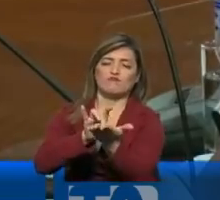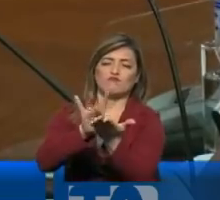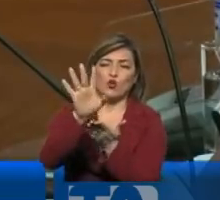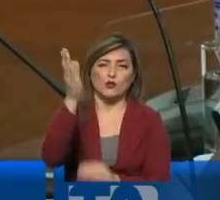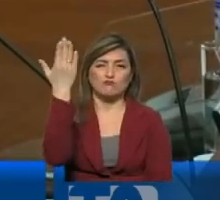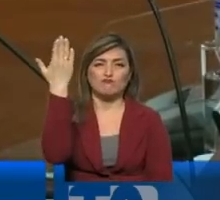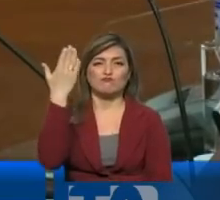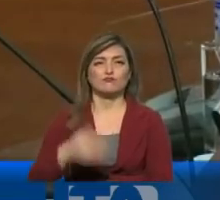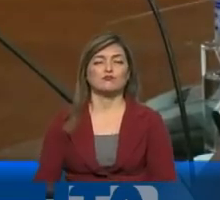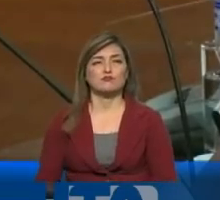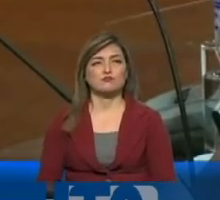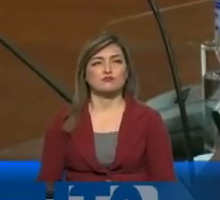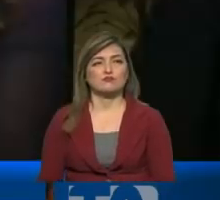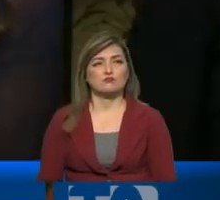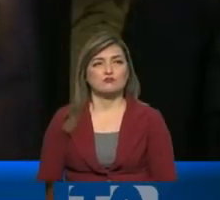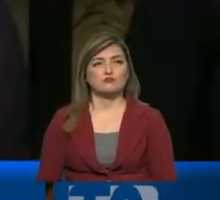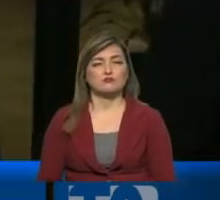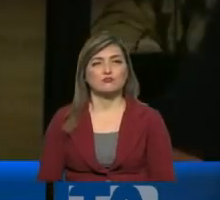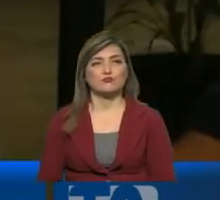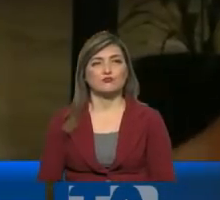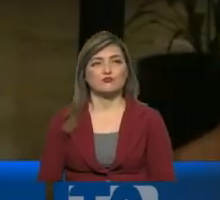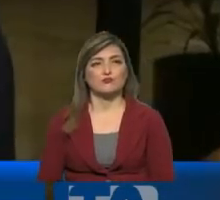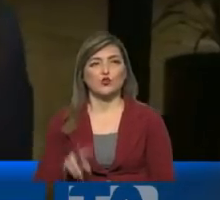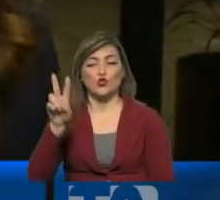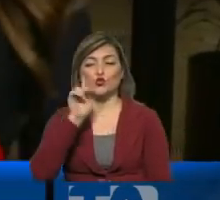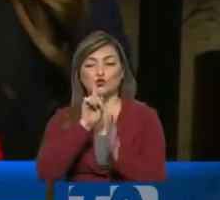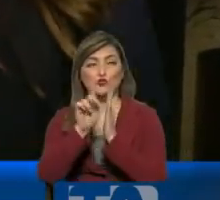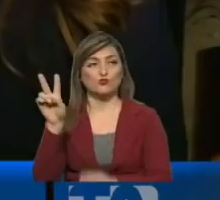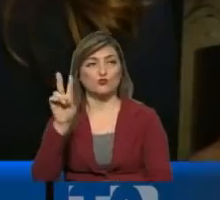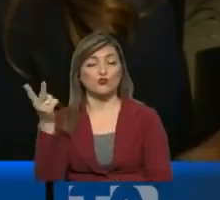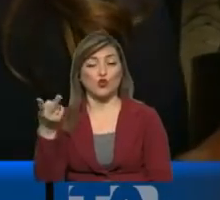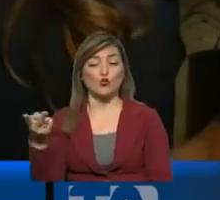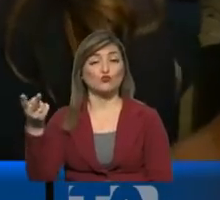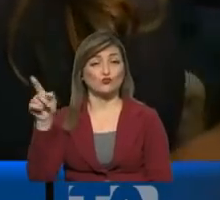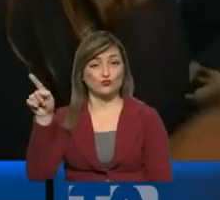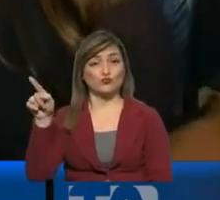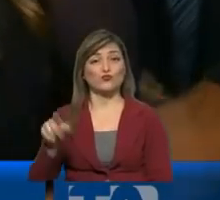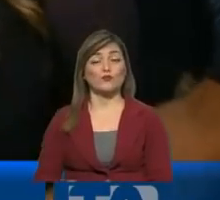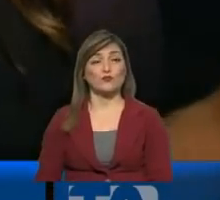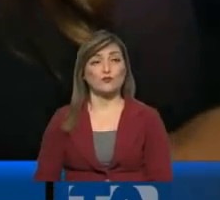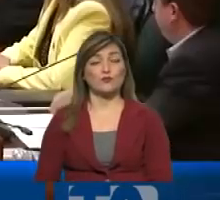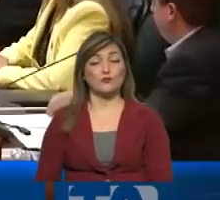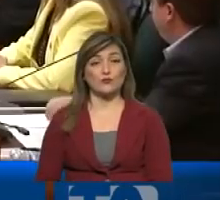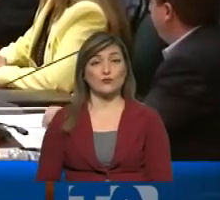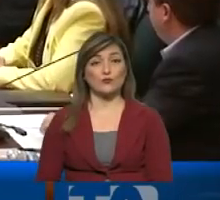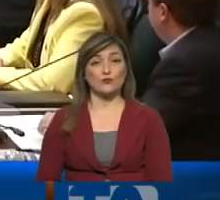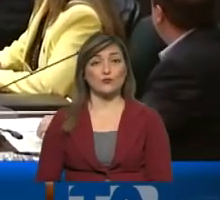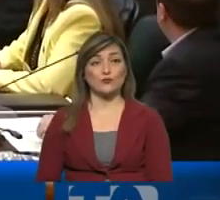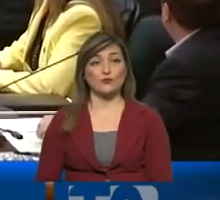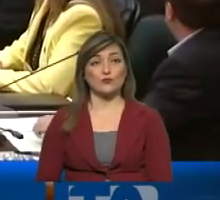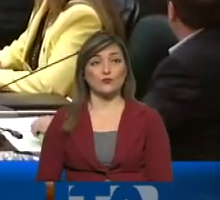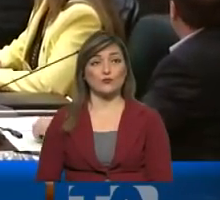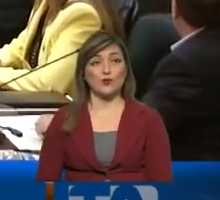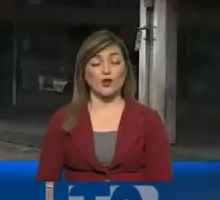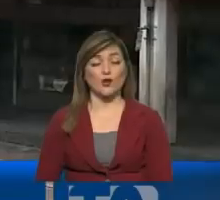a favor de la remoción del alcalde de Quito. Las interpelantes de su parte, Carolina Moreno y Jessica Jaramillo, indicaron que esto es un